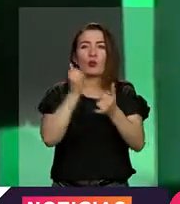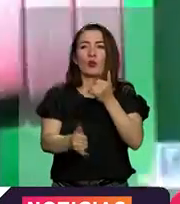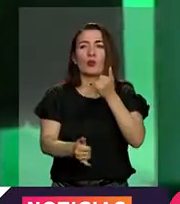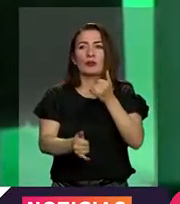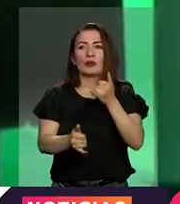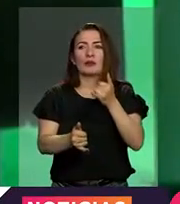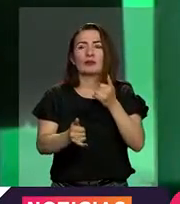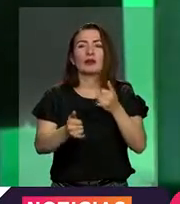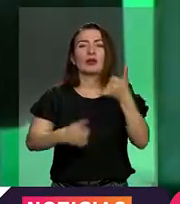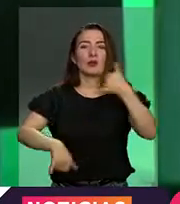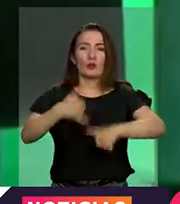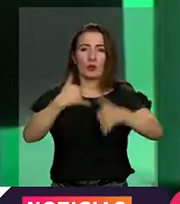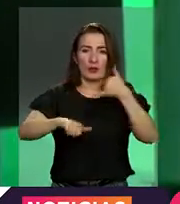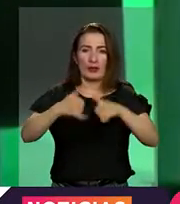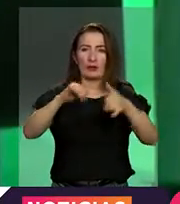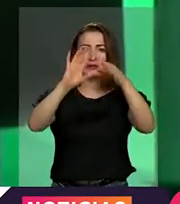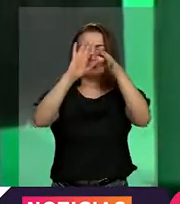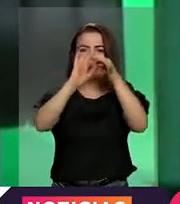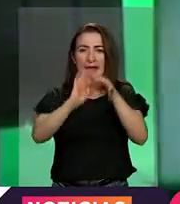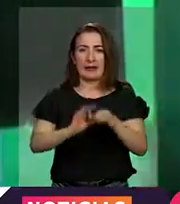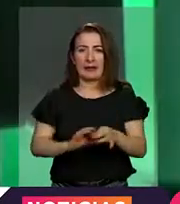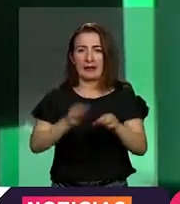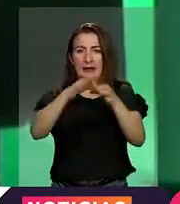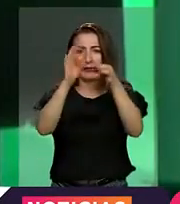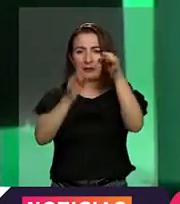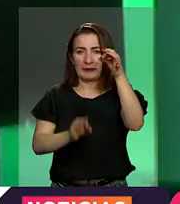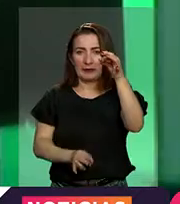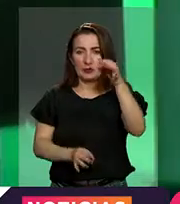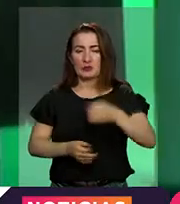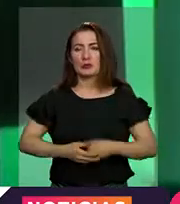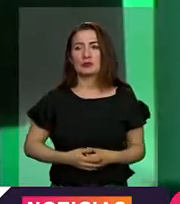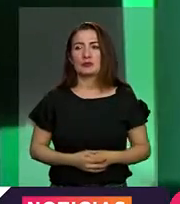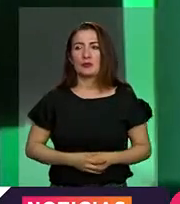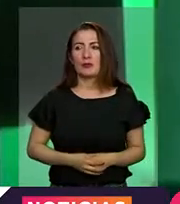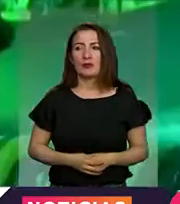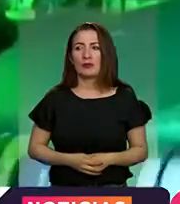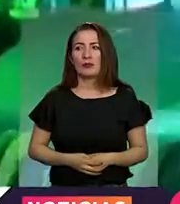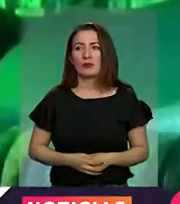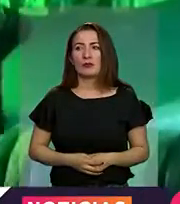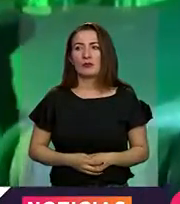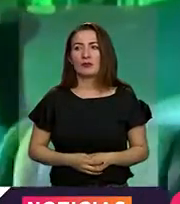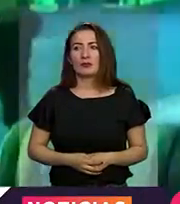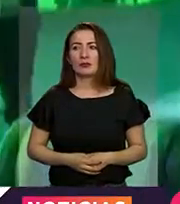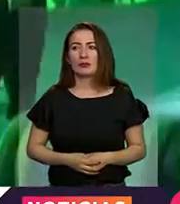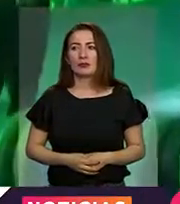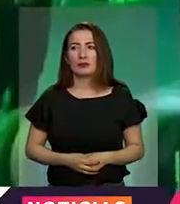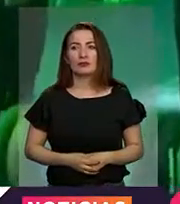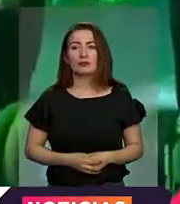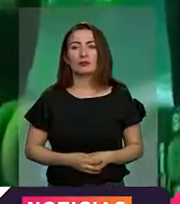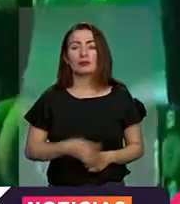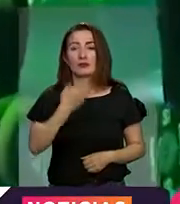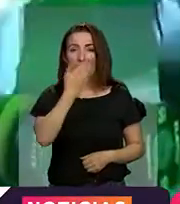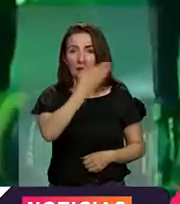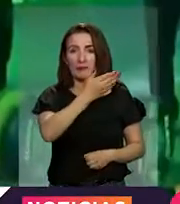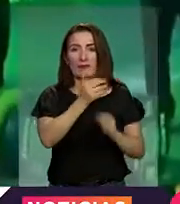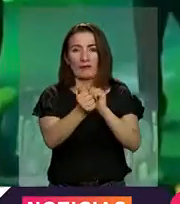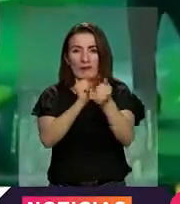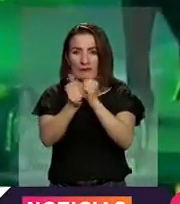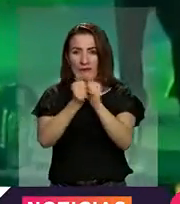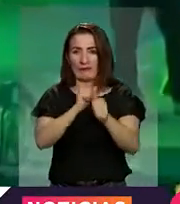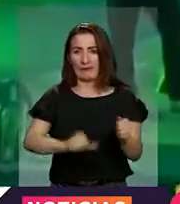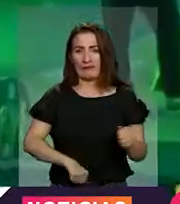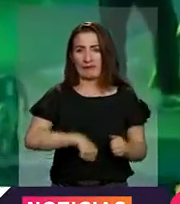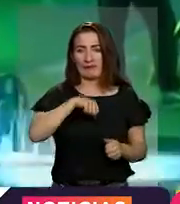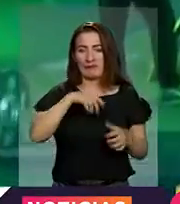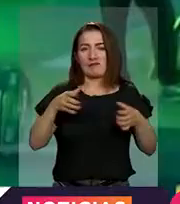previa a los Juegos Paralímpicos en el deporte del para powerlifting. A continuación escuchamos al deportista orgullo